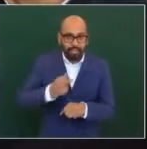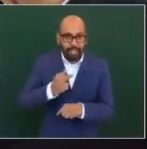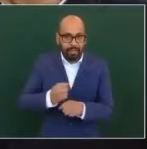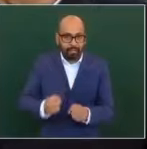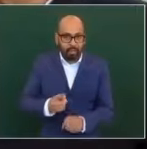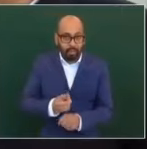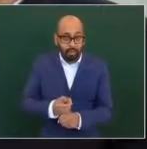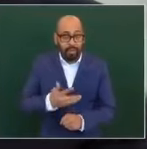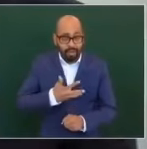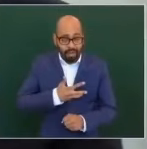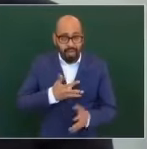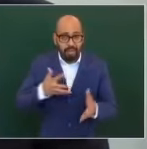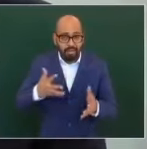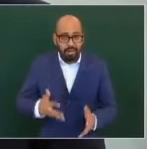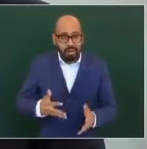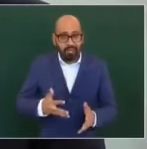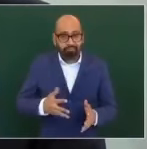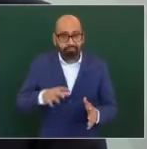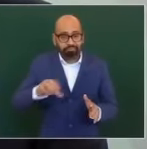está preso en Estados Unidos,